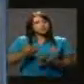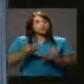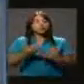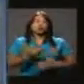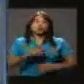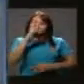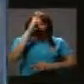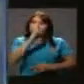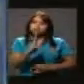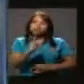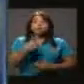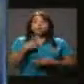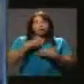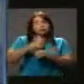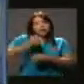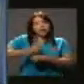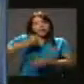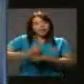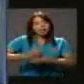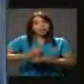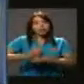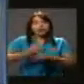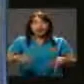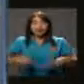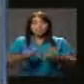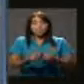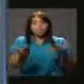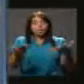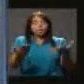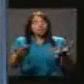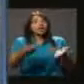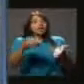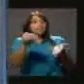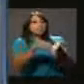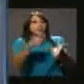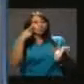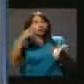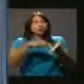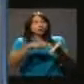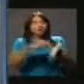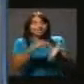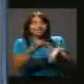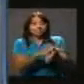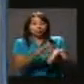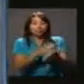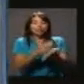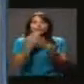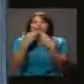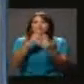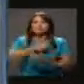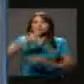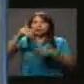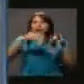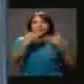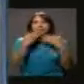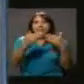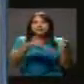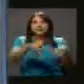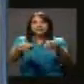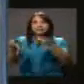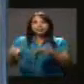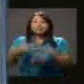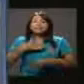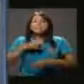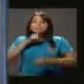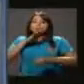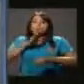y que me lo reconozcan en este documento es un honor que le agradezco a Dios y a las personas y mi compromiso es junto con toda